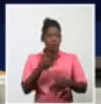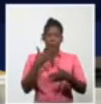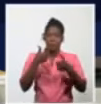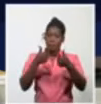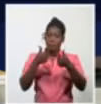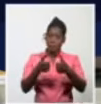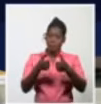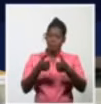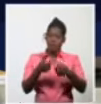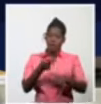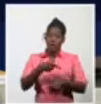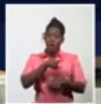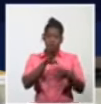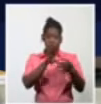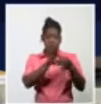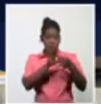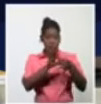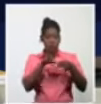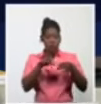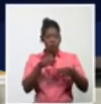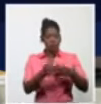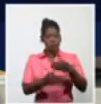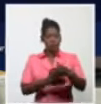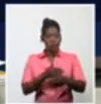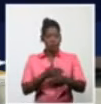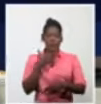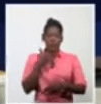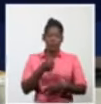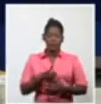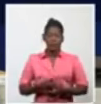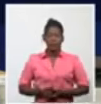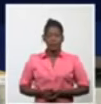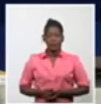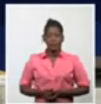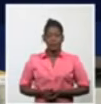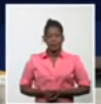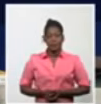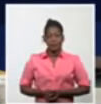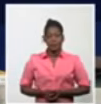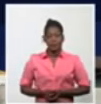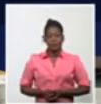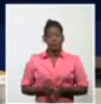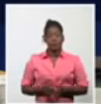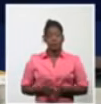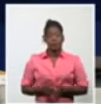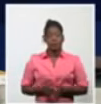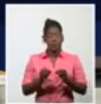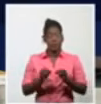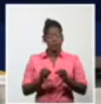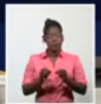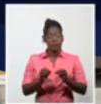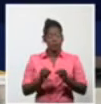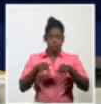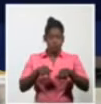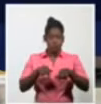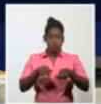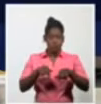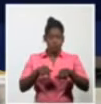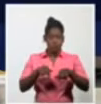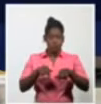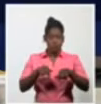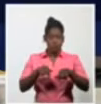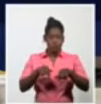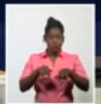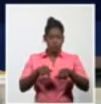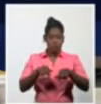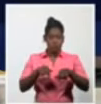de su cuadro clínico como tal. En la situación nacional, o sea, lo que está aconteciendo en nuestro